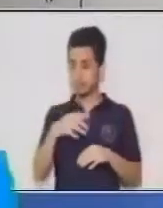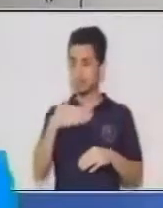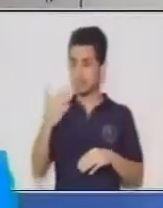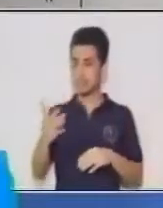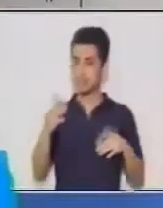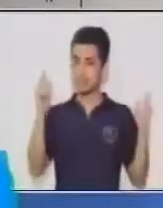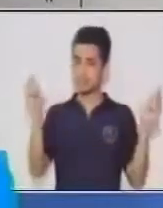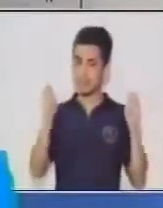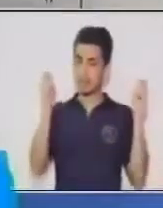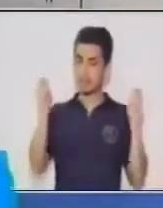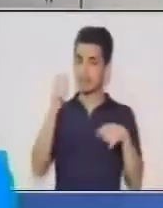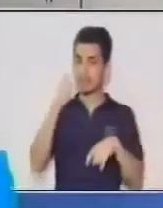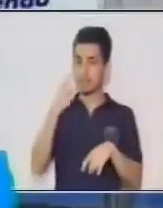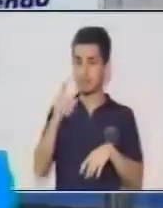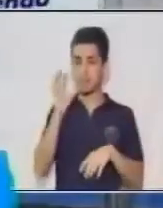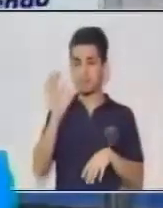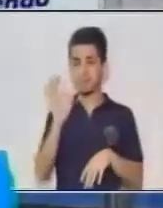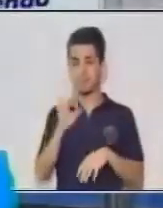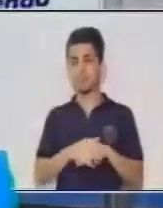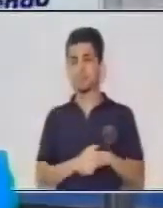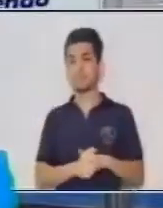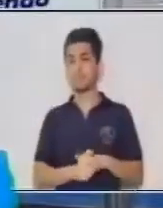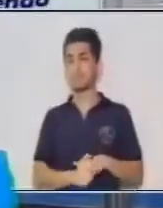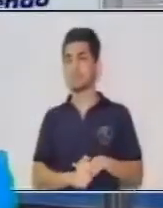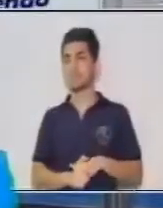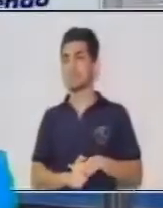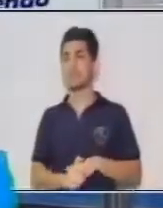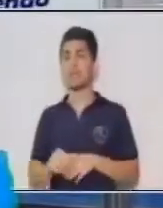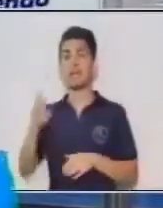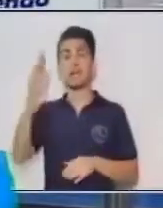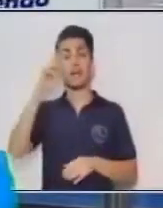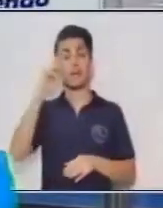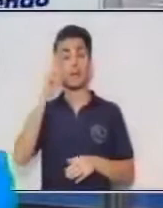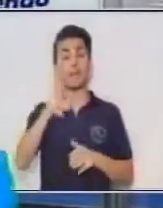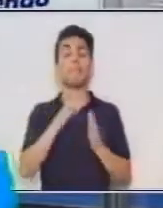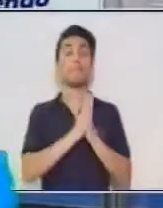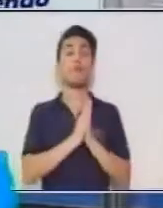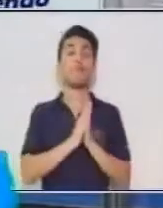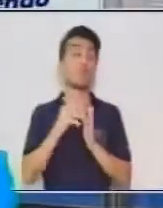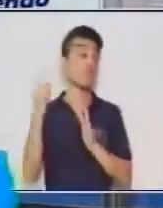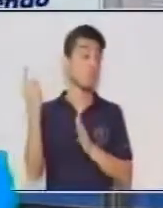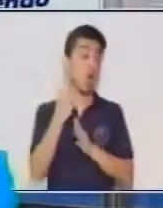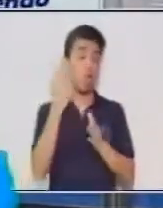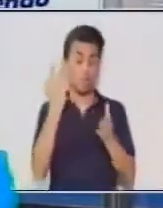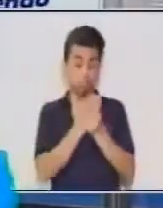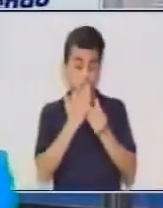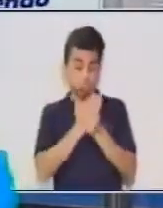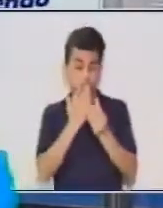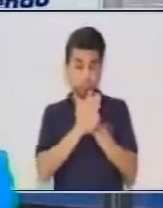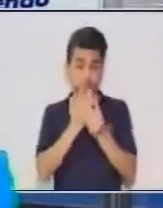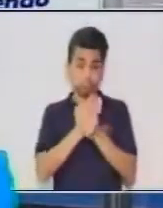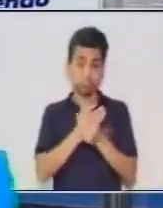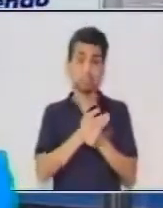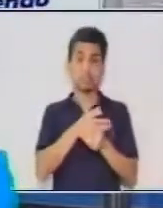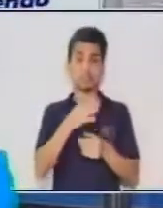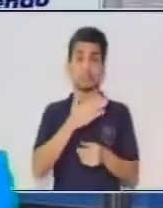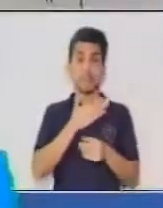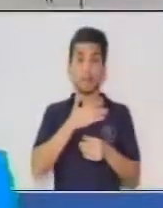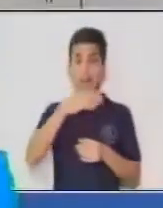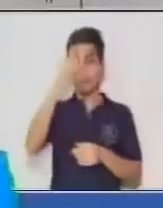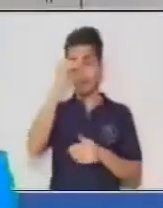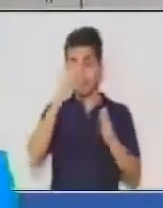celebraciones pues bastante atípicas. Les recuerdo, por favor, guardar todos sus trabajos en su portafolio